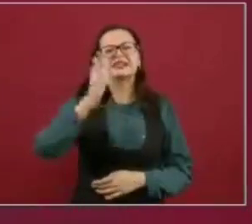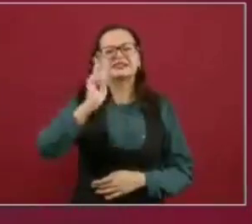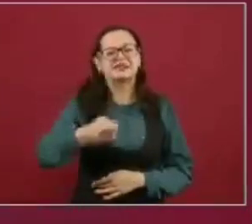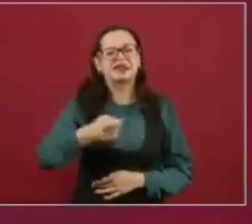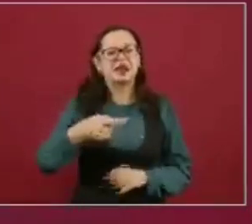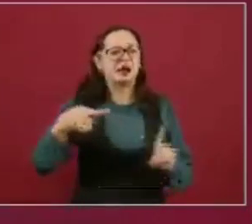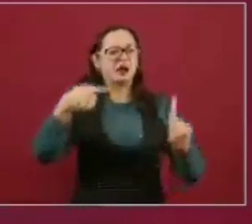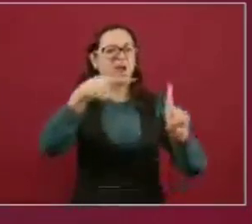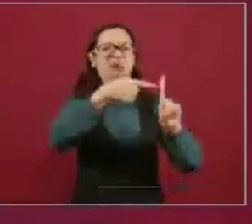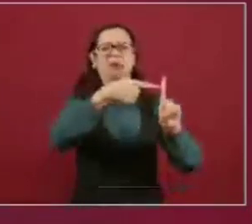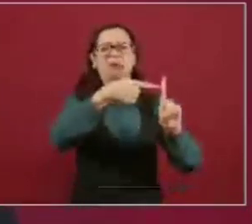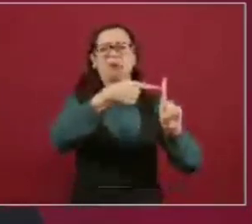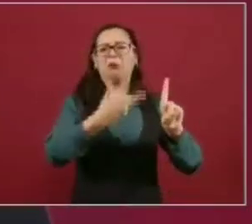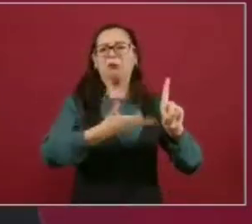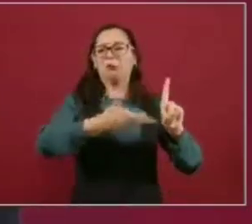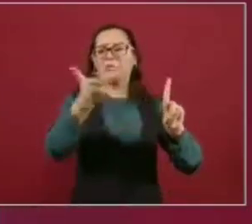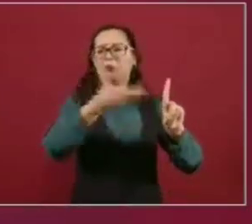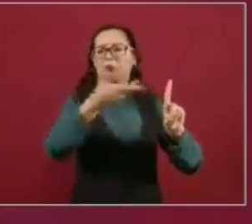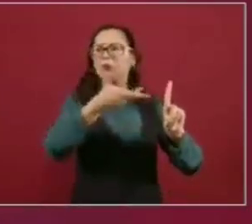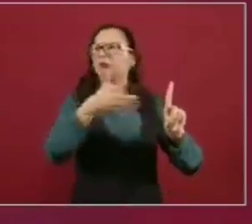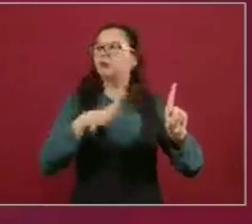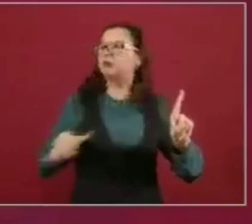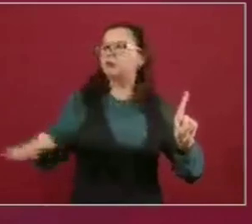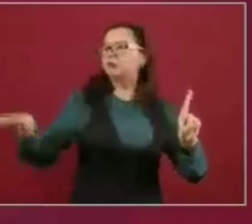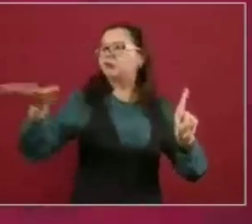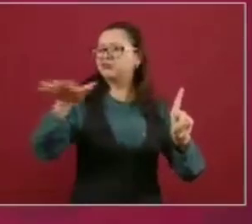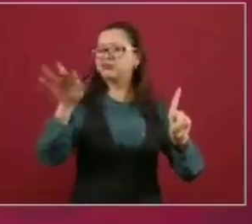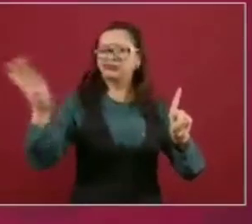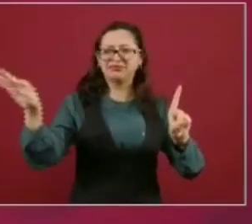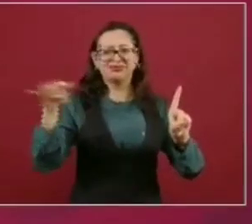toma en serio